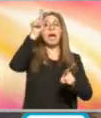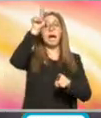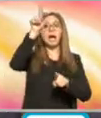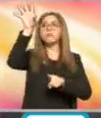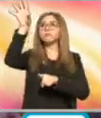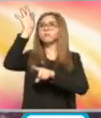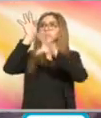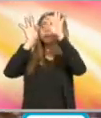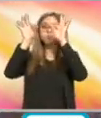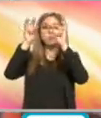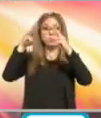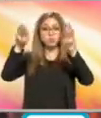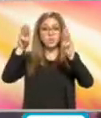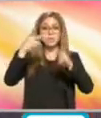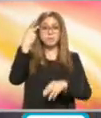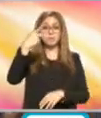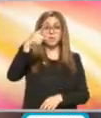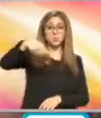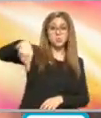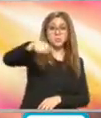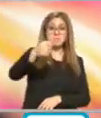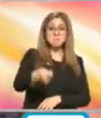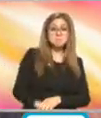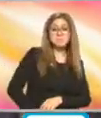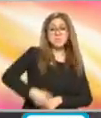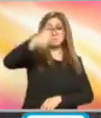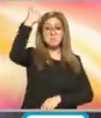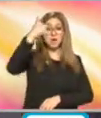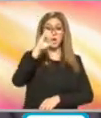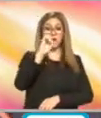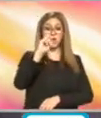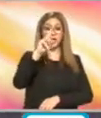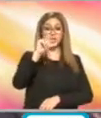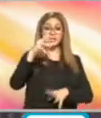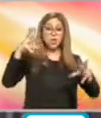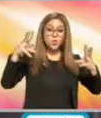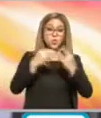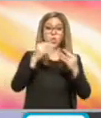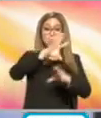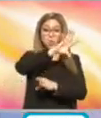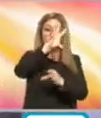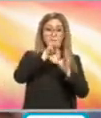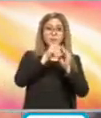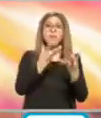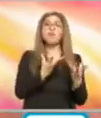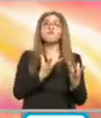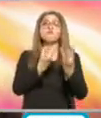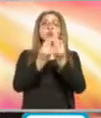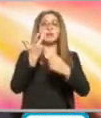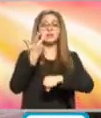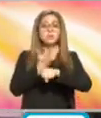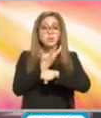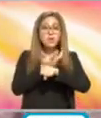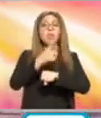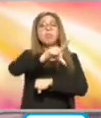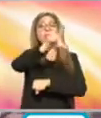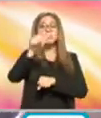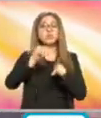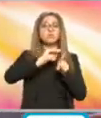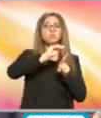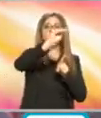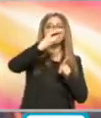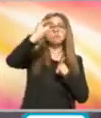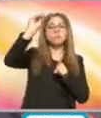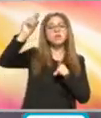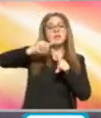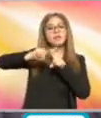los músicos. Sí. Y ustedes fueron los primeros. La primera orquesta que viajó completa a Estados Unidos y bueno, que inició giras así.